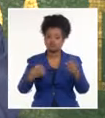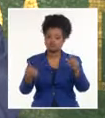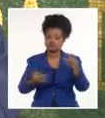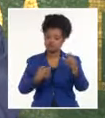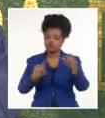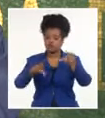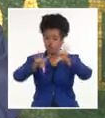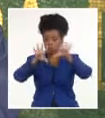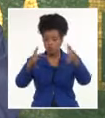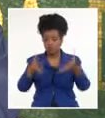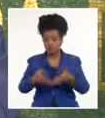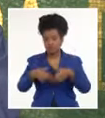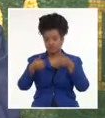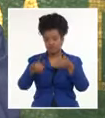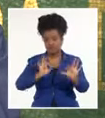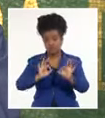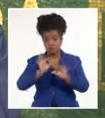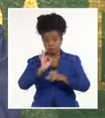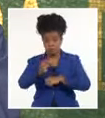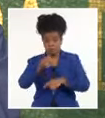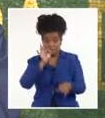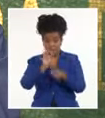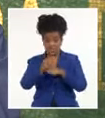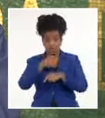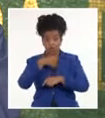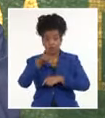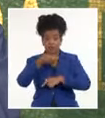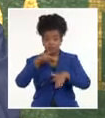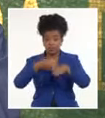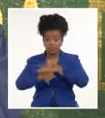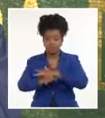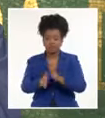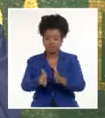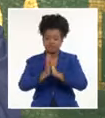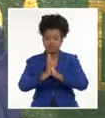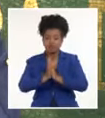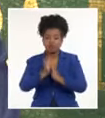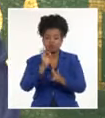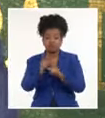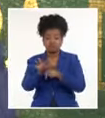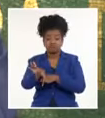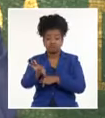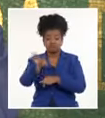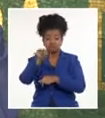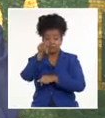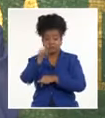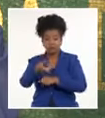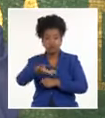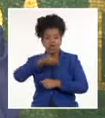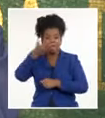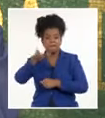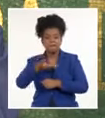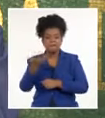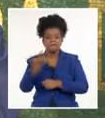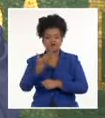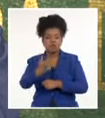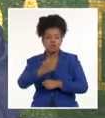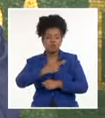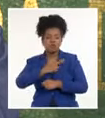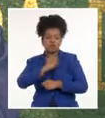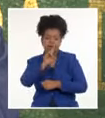Quiero, con esa breve introducción, permitirme, por favor, ofrecerles la palabra para responder a las preguntas que ustedes